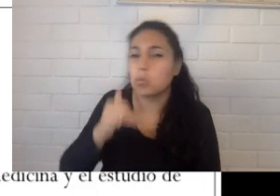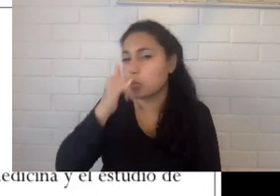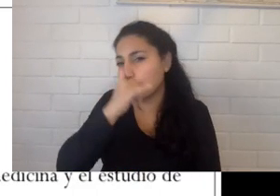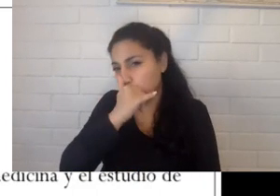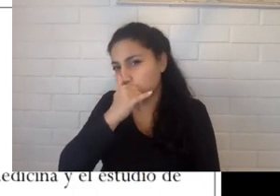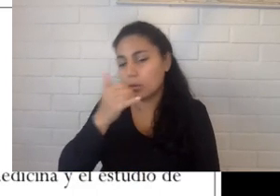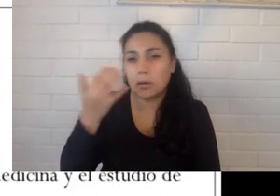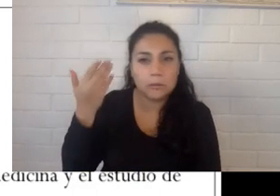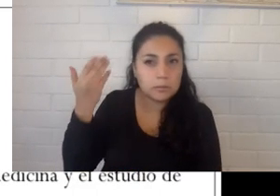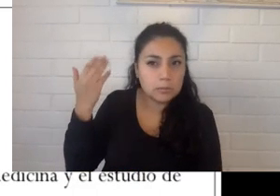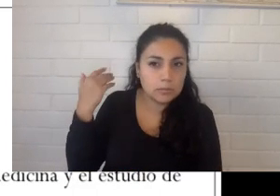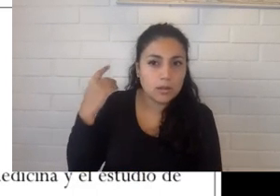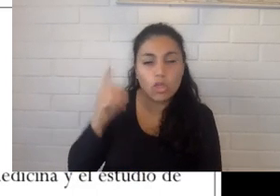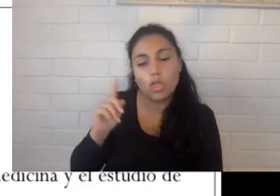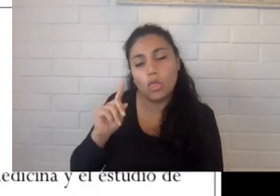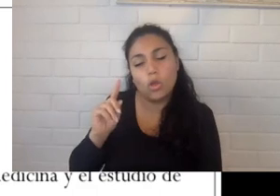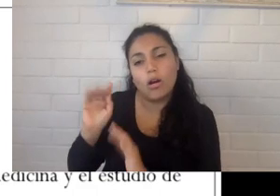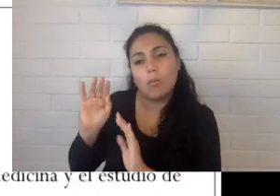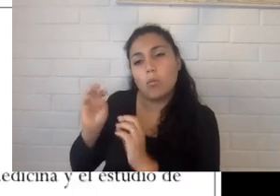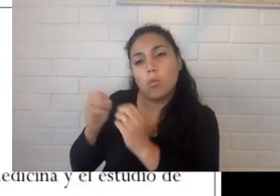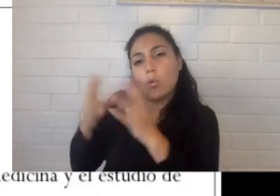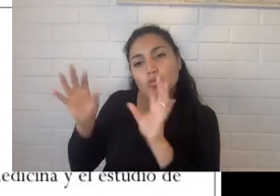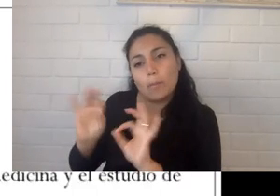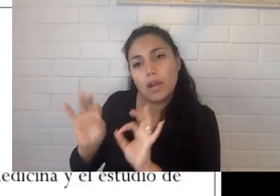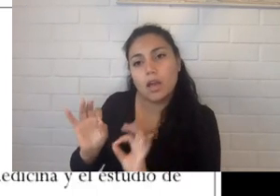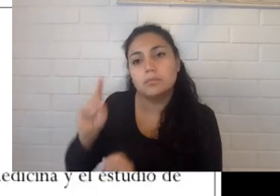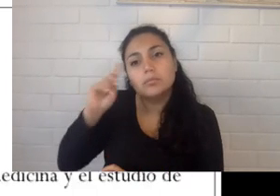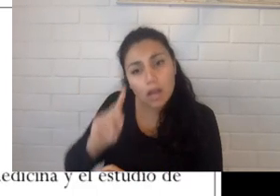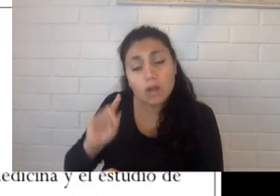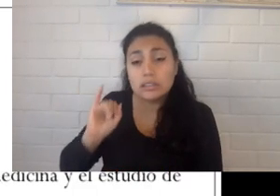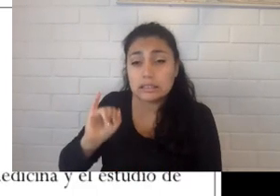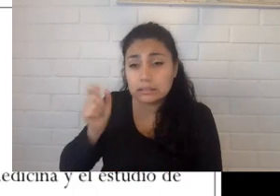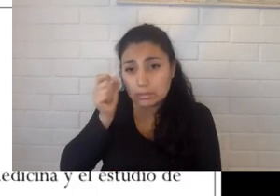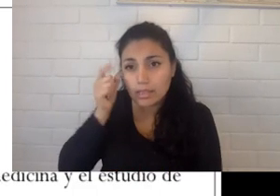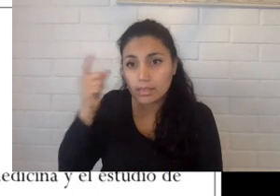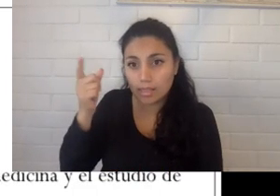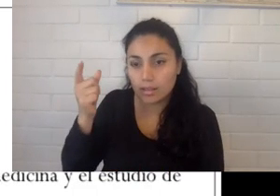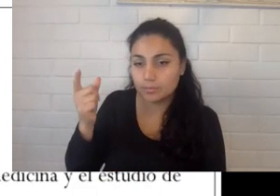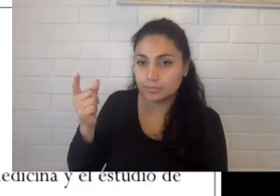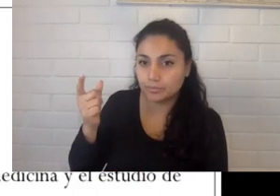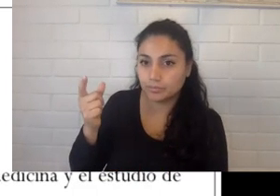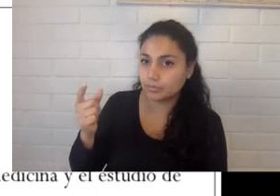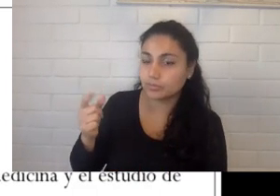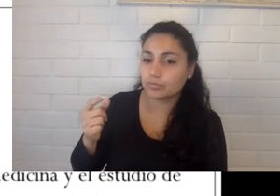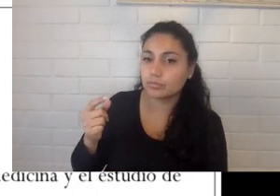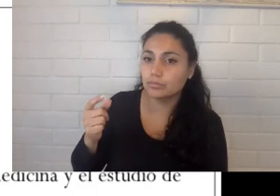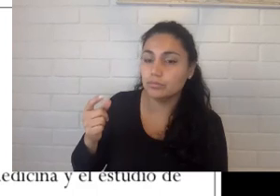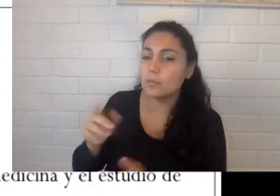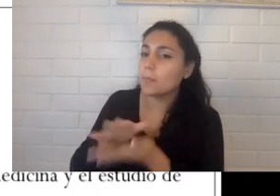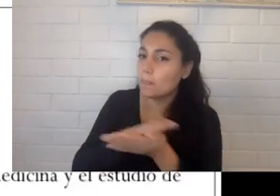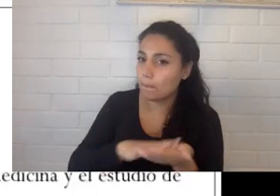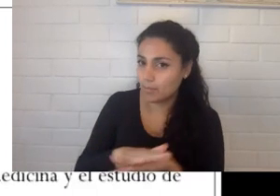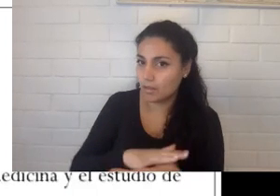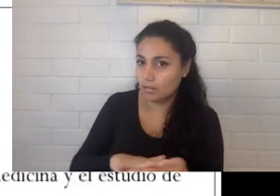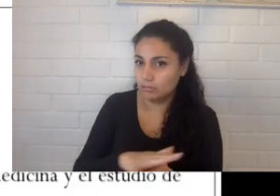bastante rato. Esto no nos vamos a quedar pegados directamente aquí, pero sí para que podamos tener algo en consideración. Por